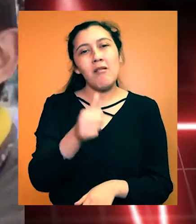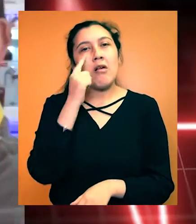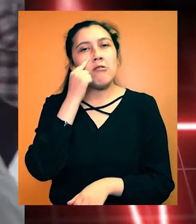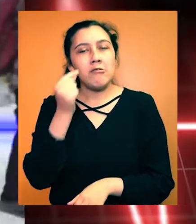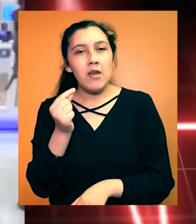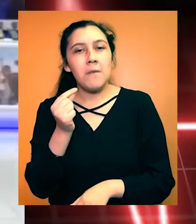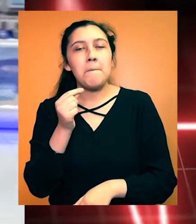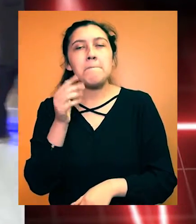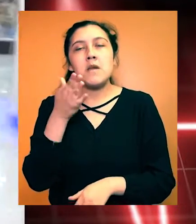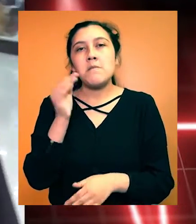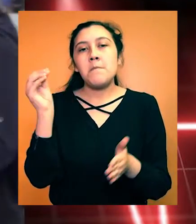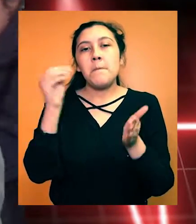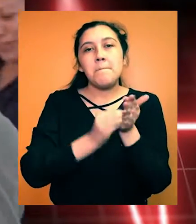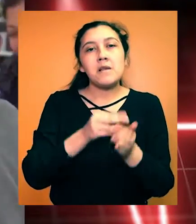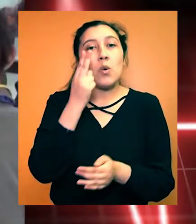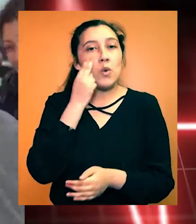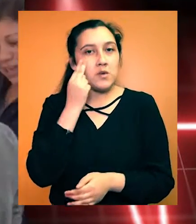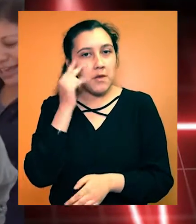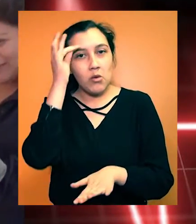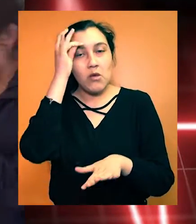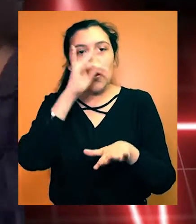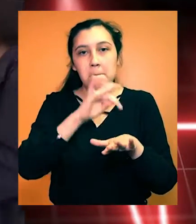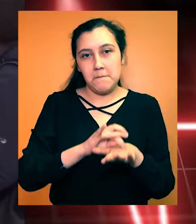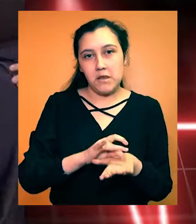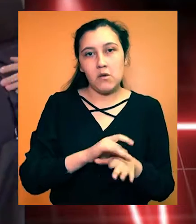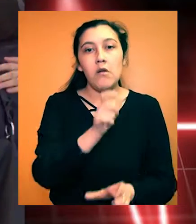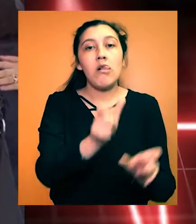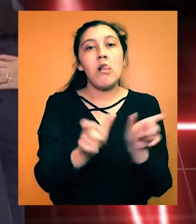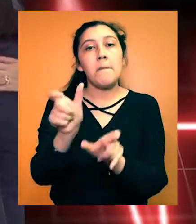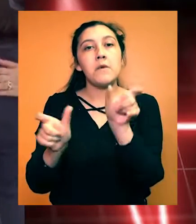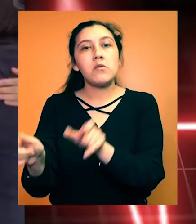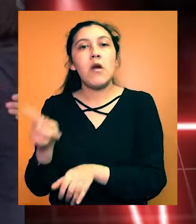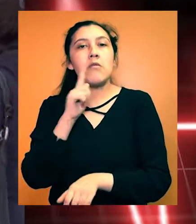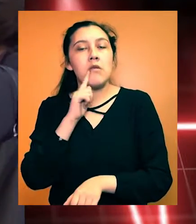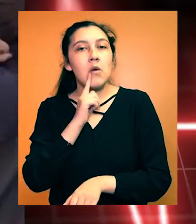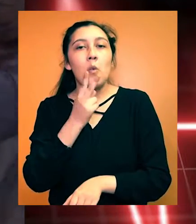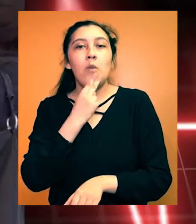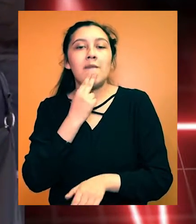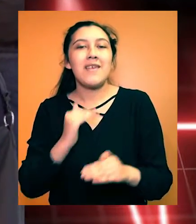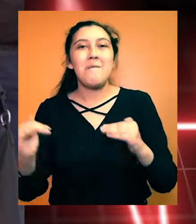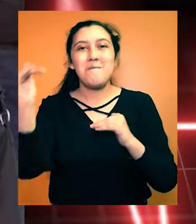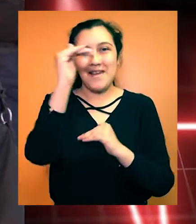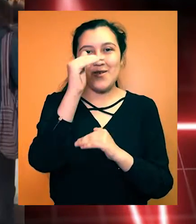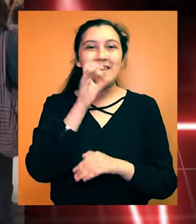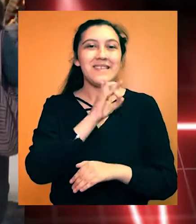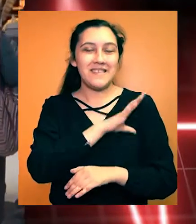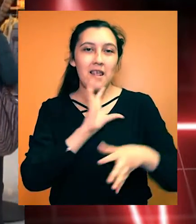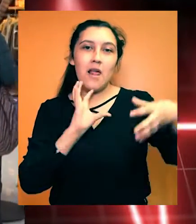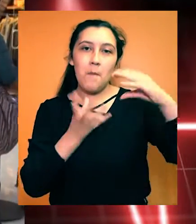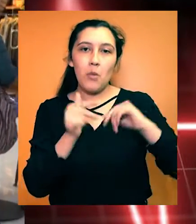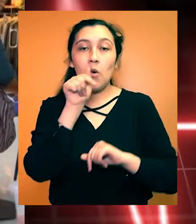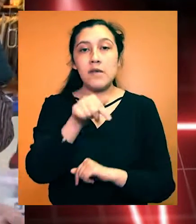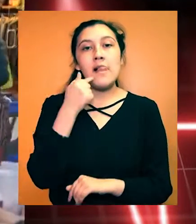por parte de los médicos, por lo que la protección en salud ha significado que las personas tengan una sobrevida mayor en Chile y el mundo. De ahí, la